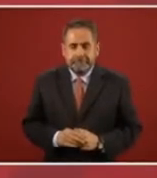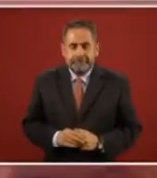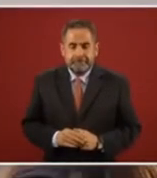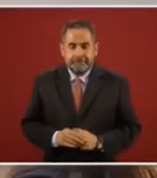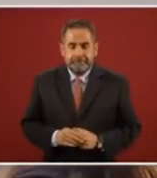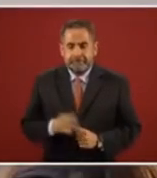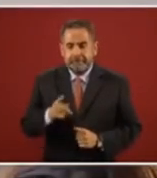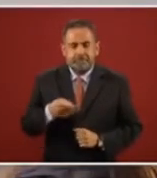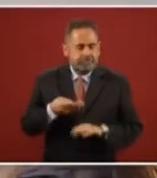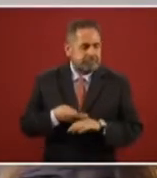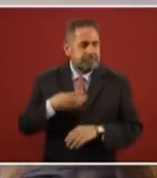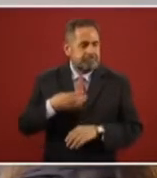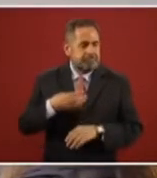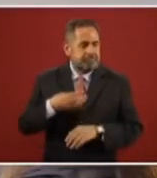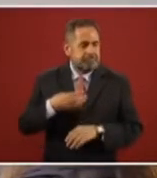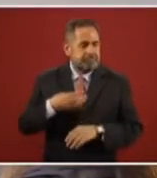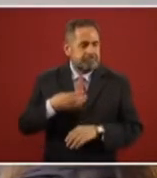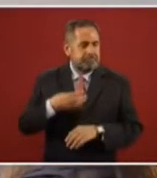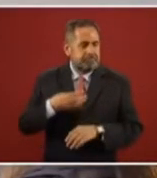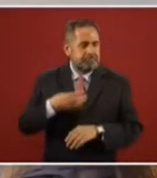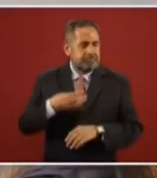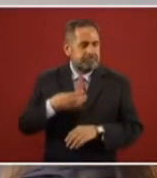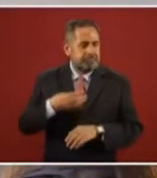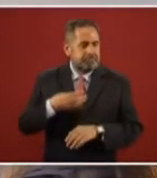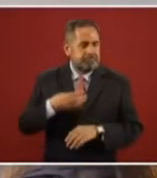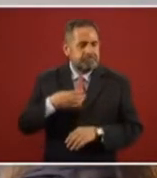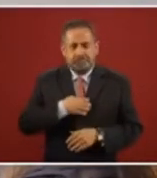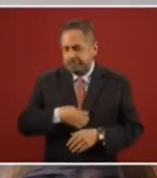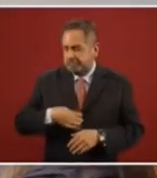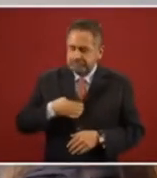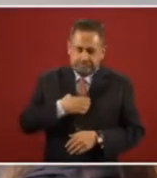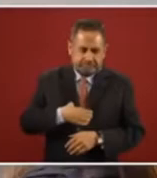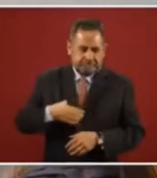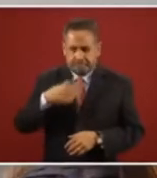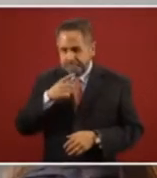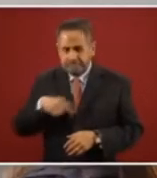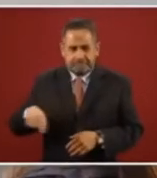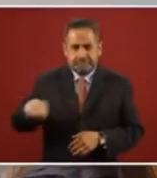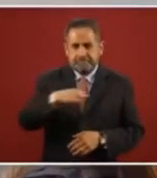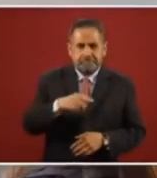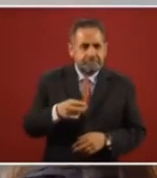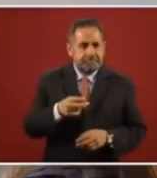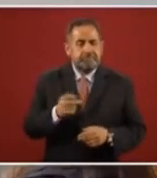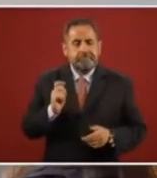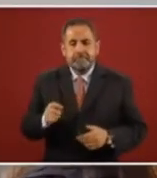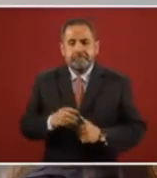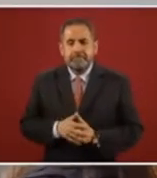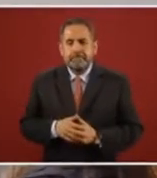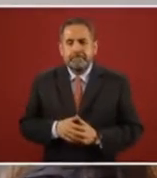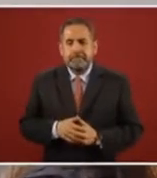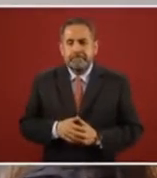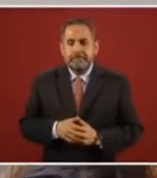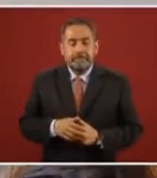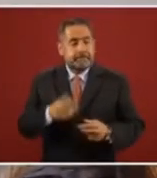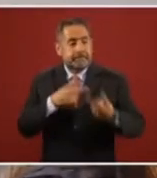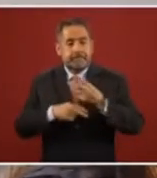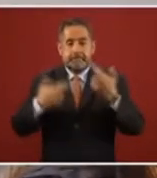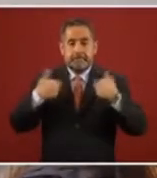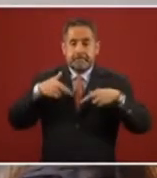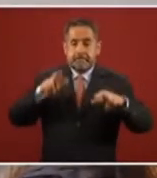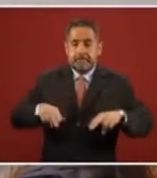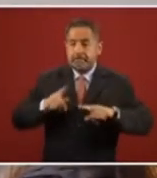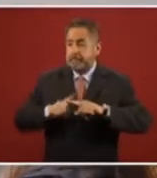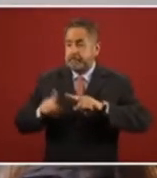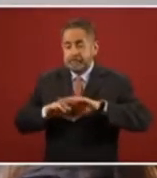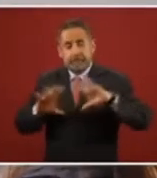muy contentos de wordpress ap me dieron representantes de